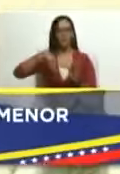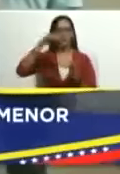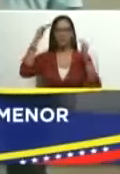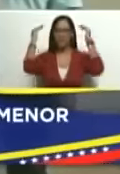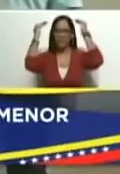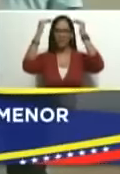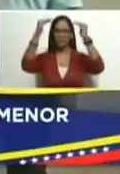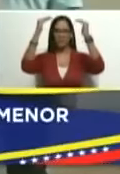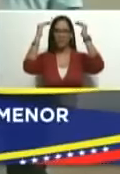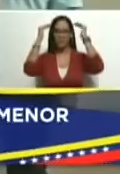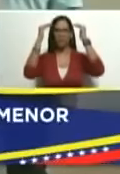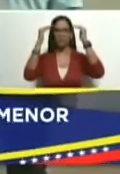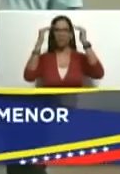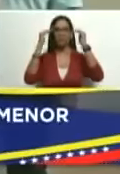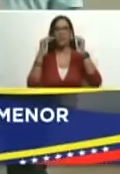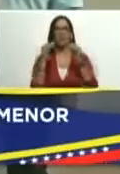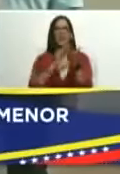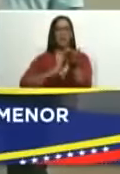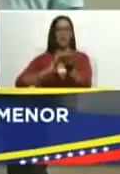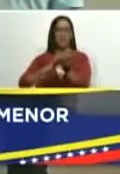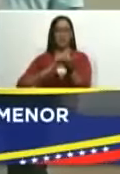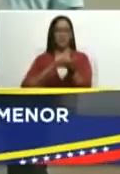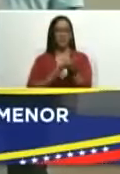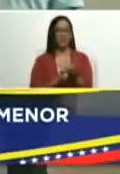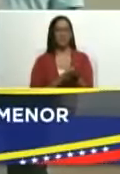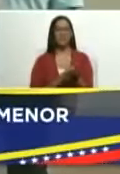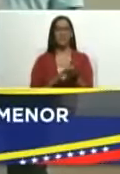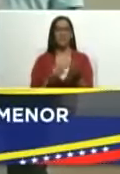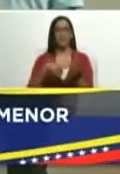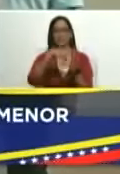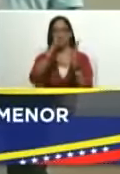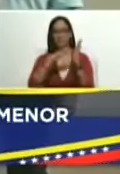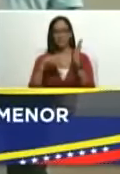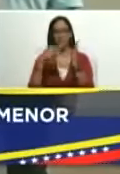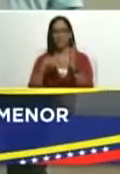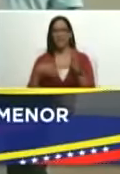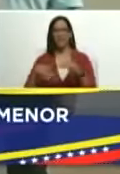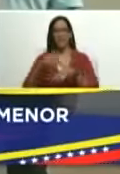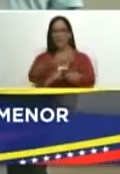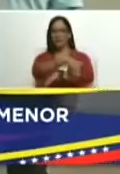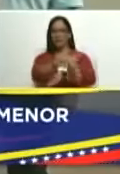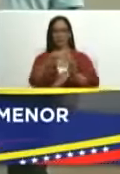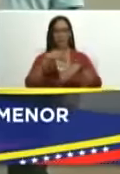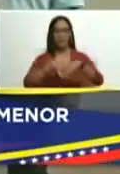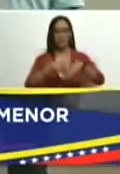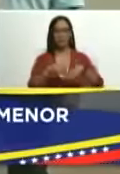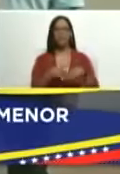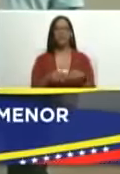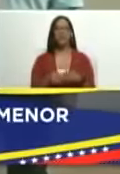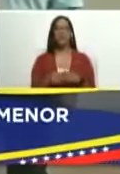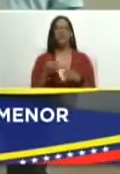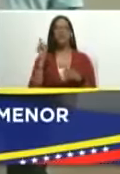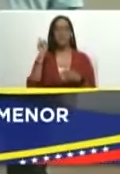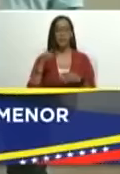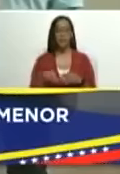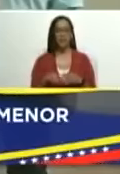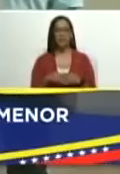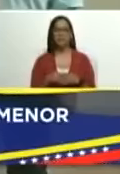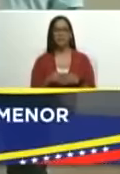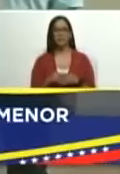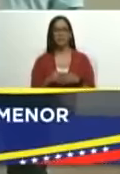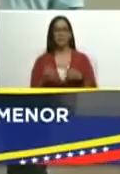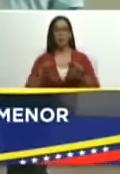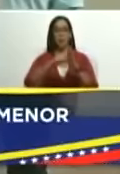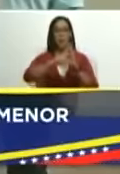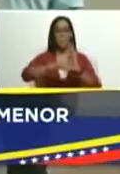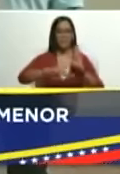techos, la recuperación de los frisos internos y externos y también los pisos